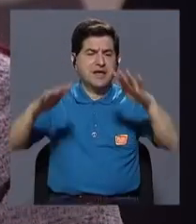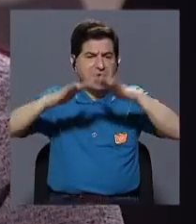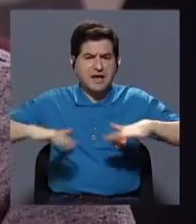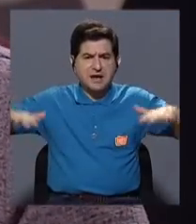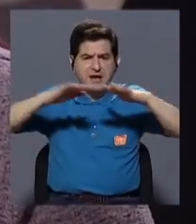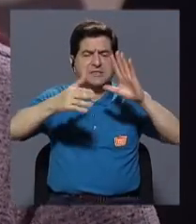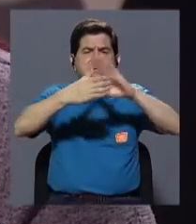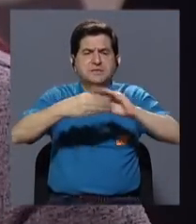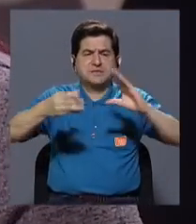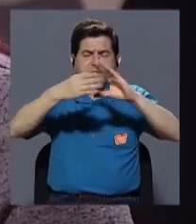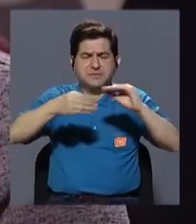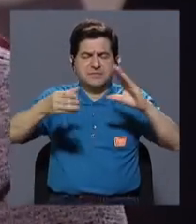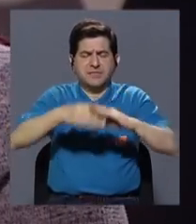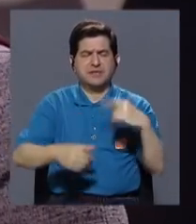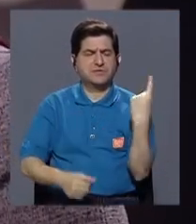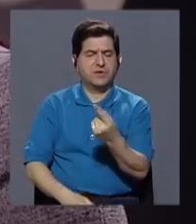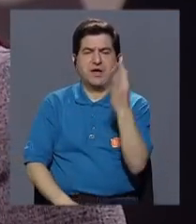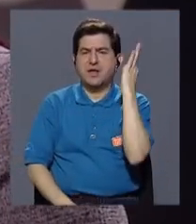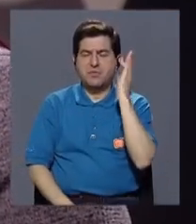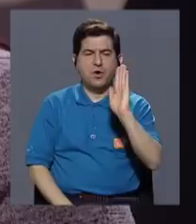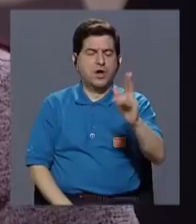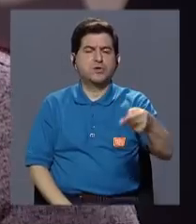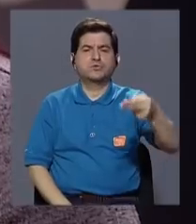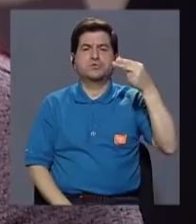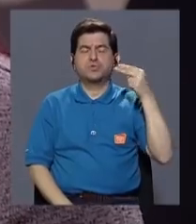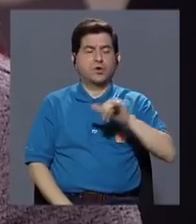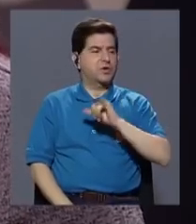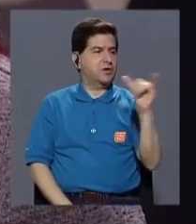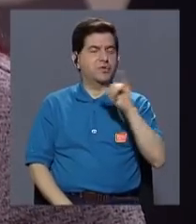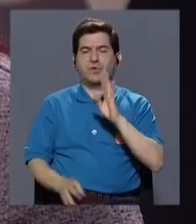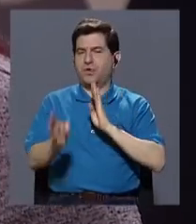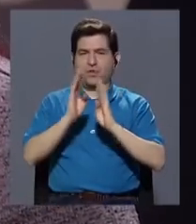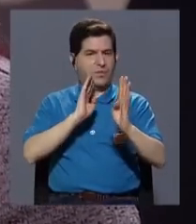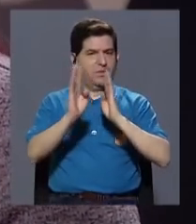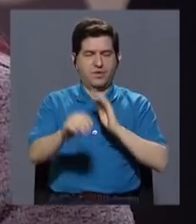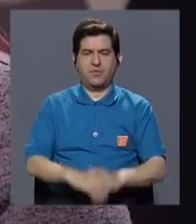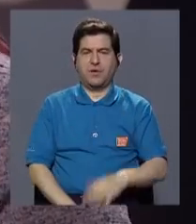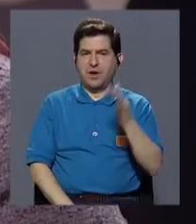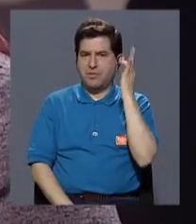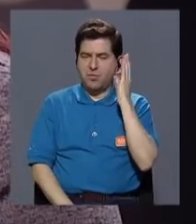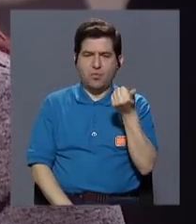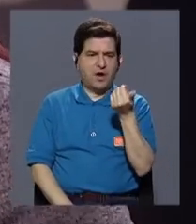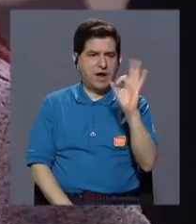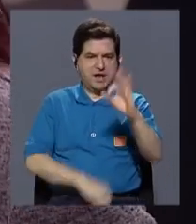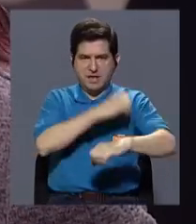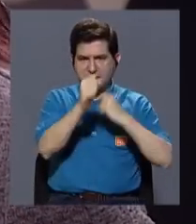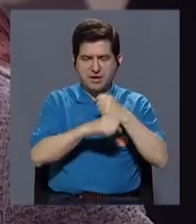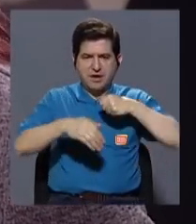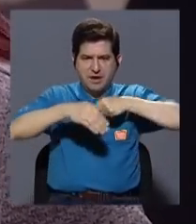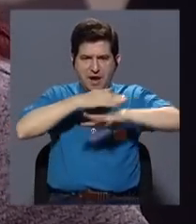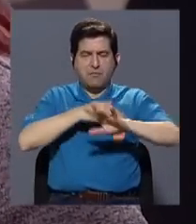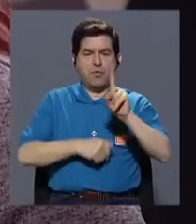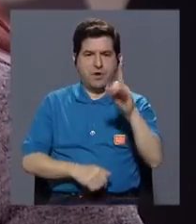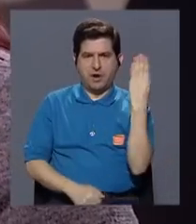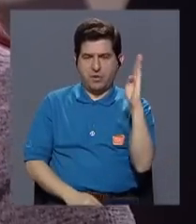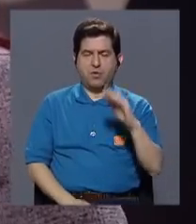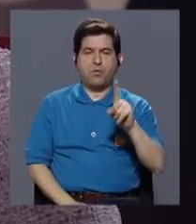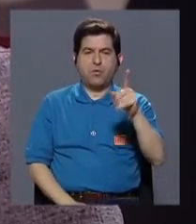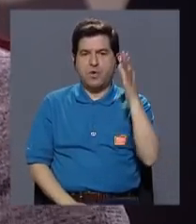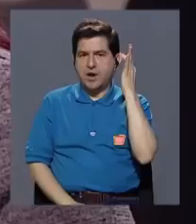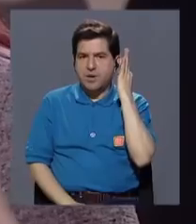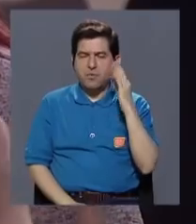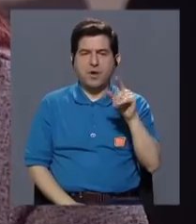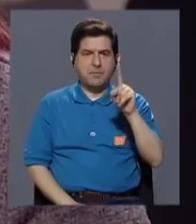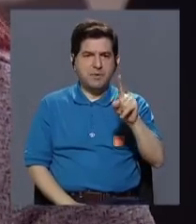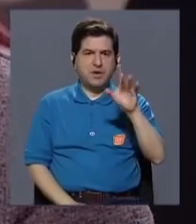qué espacio me contó cada una de estas mujeres su historia no es lo mismo hablar por ejemplo de una chica de 19 años que abortan un baño a hablar de una mujer